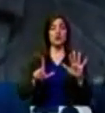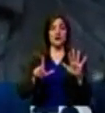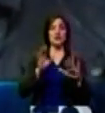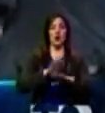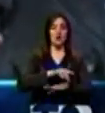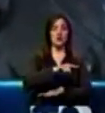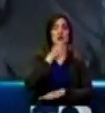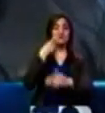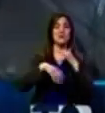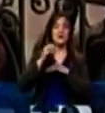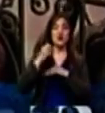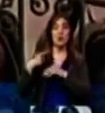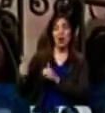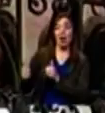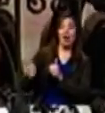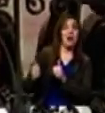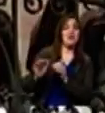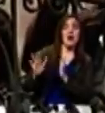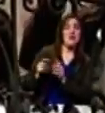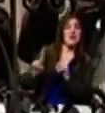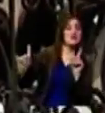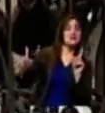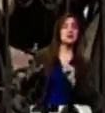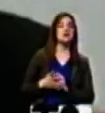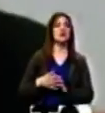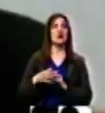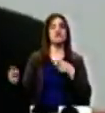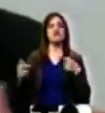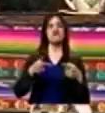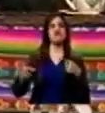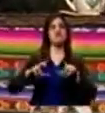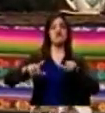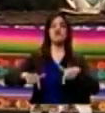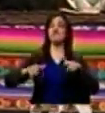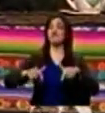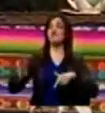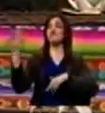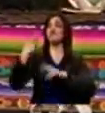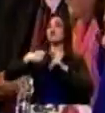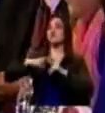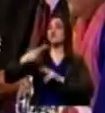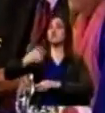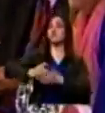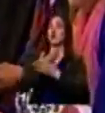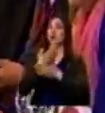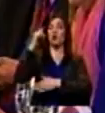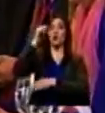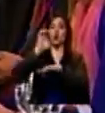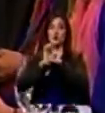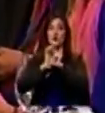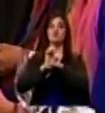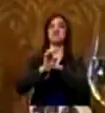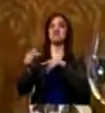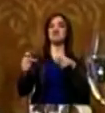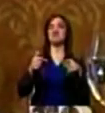acusado mientras mis hijos crecían sin mí. Los roces entre el presidente Lenín Moreno y Julian Assange, a días de haber empezado su nuevo gobierno, no tardaron